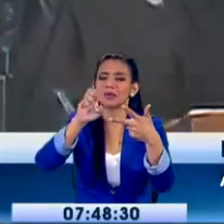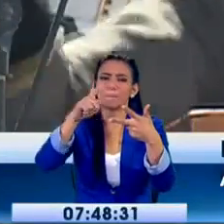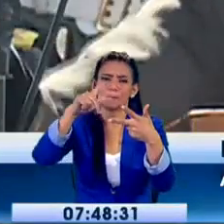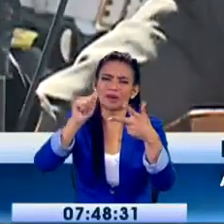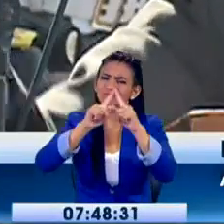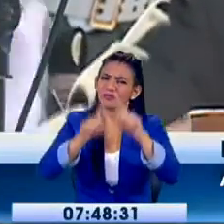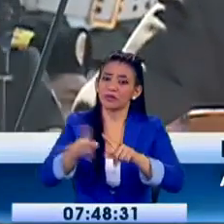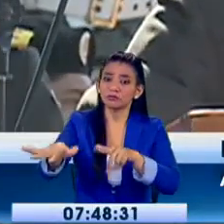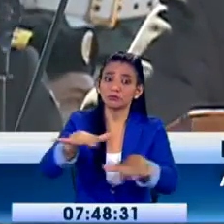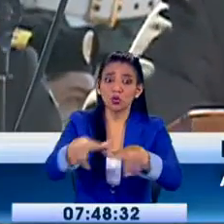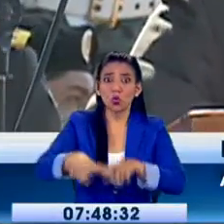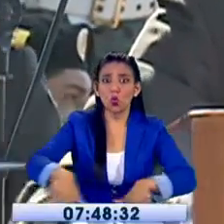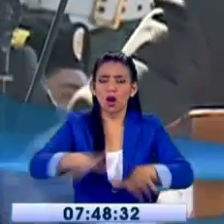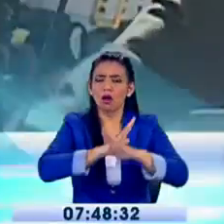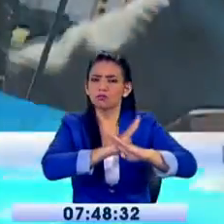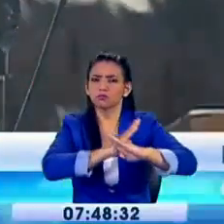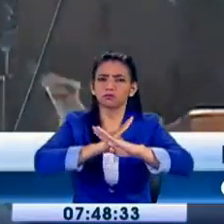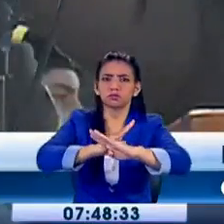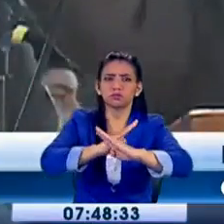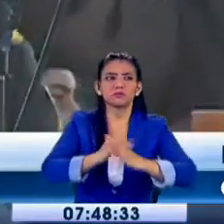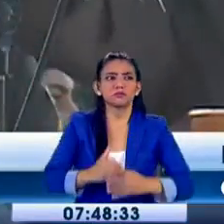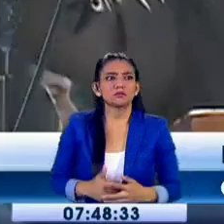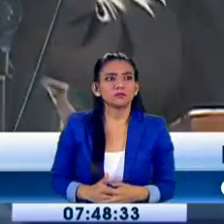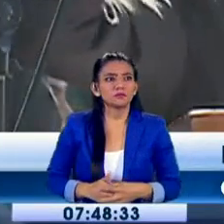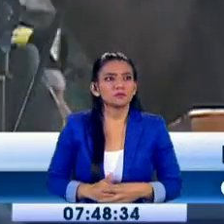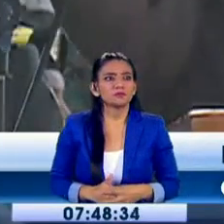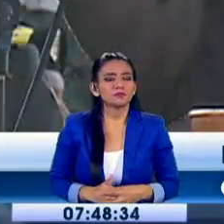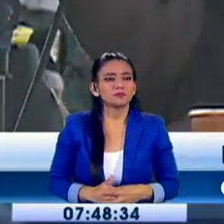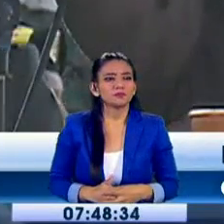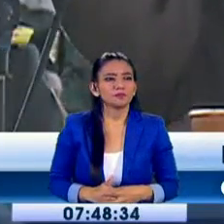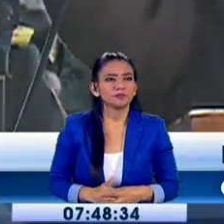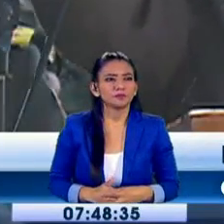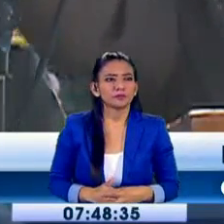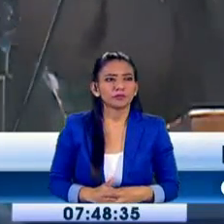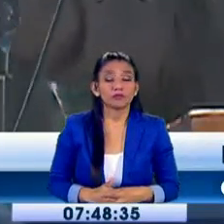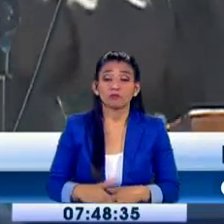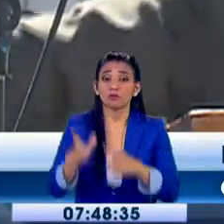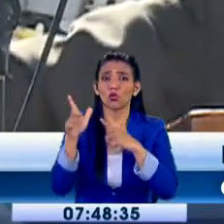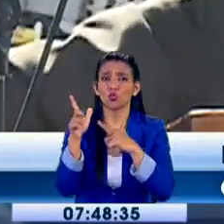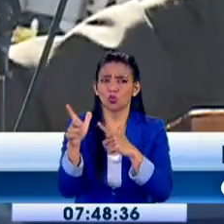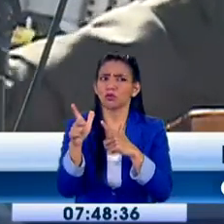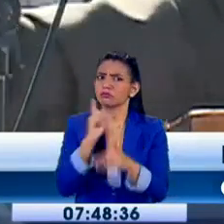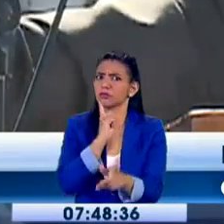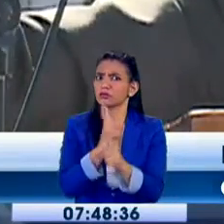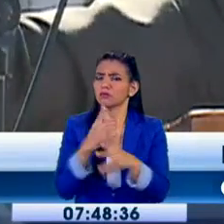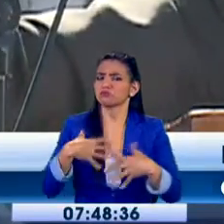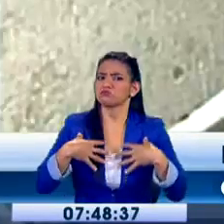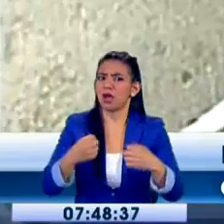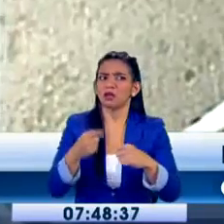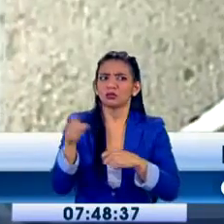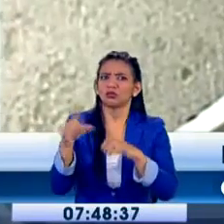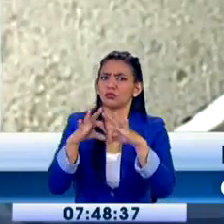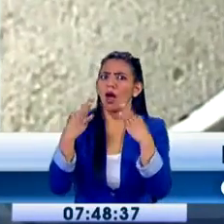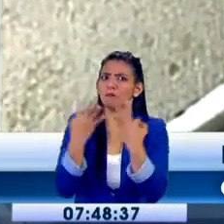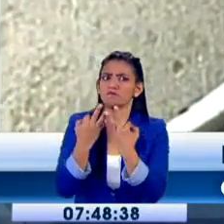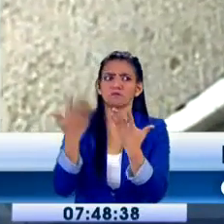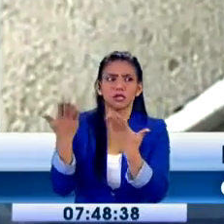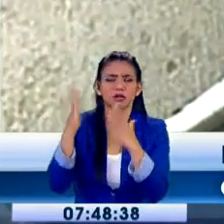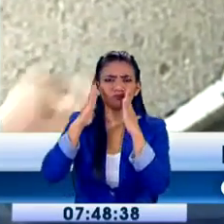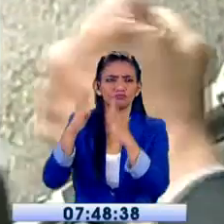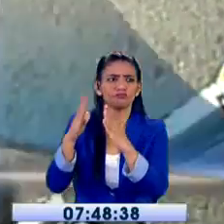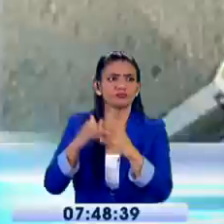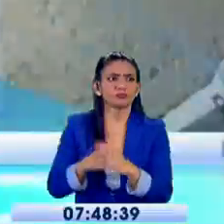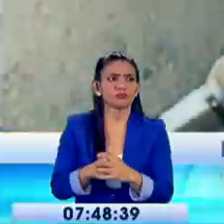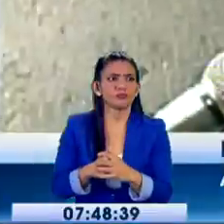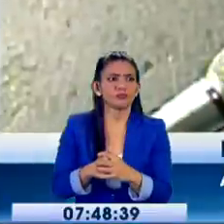Debemos recordar este día como la fecha en que el soldado deja su familia, deja su hogar. Y no hemos